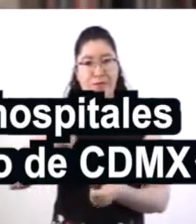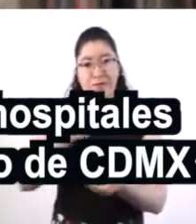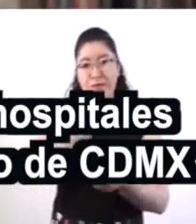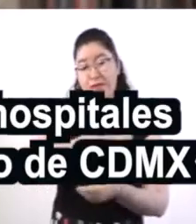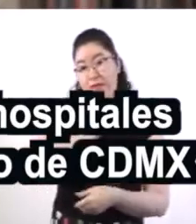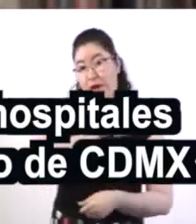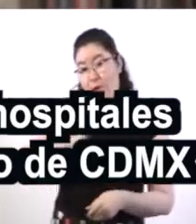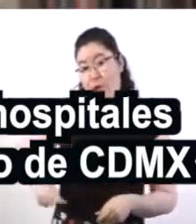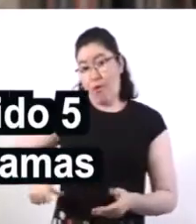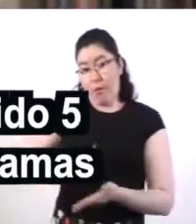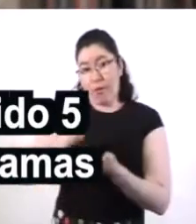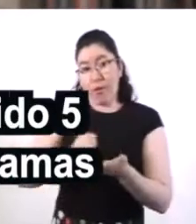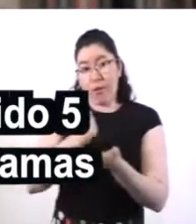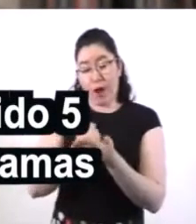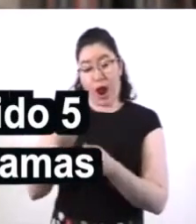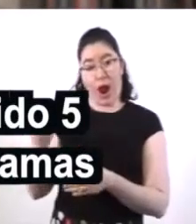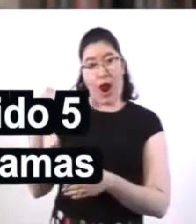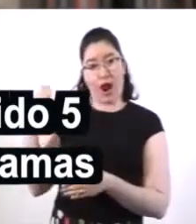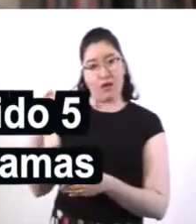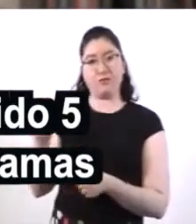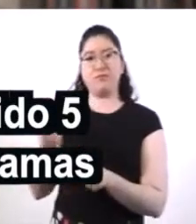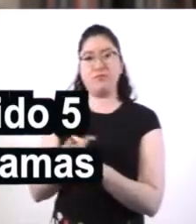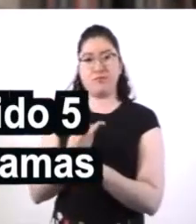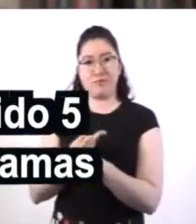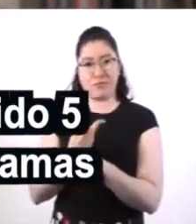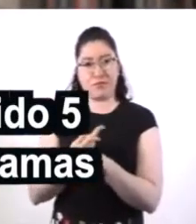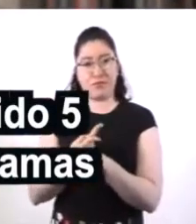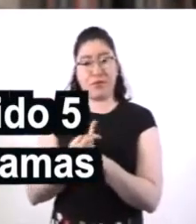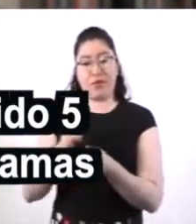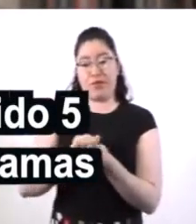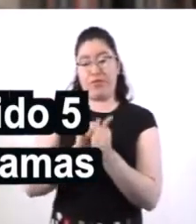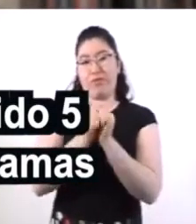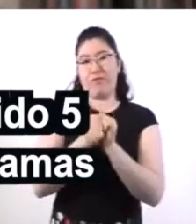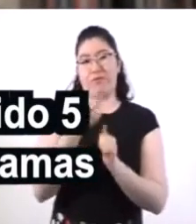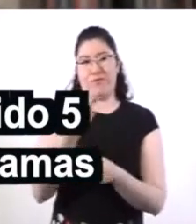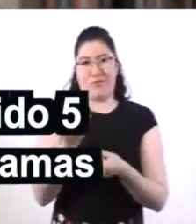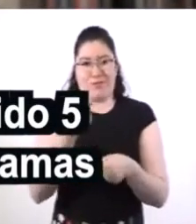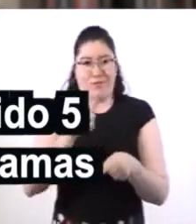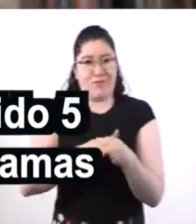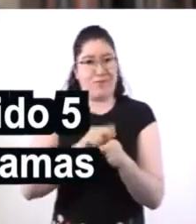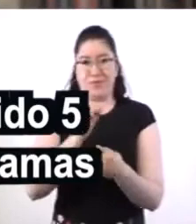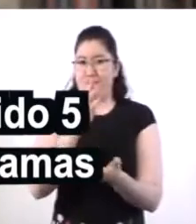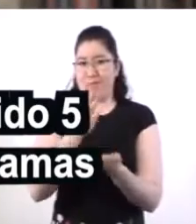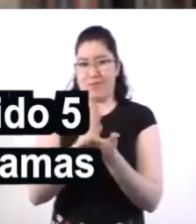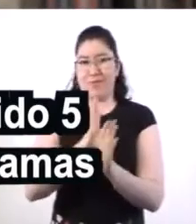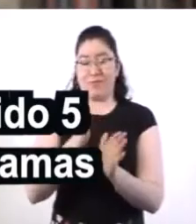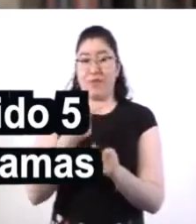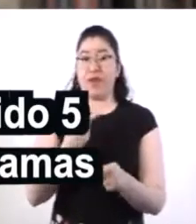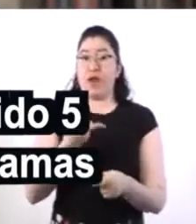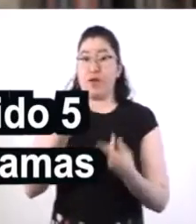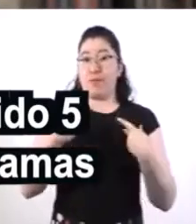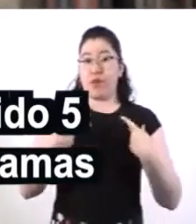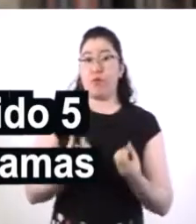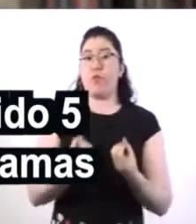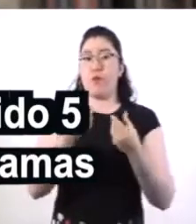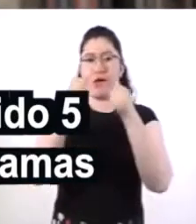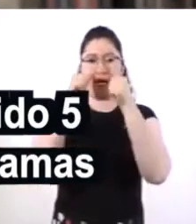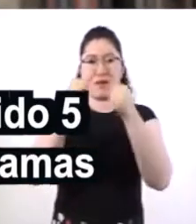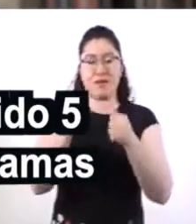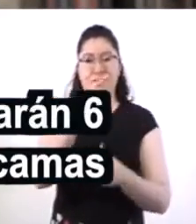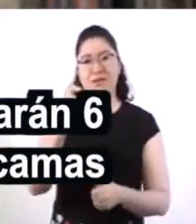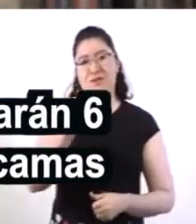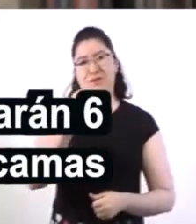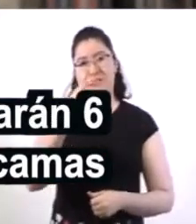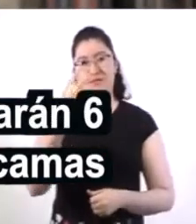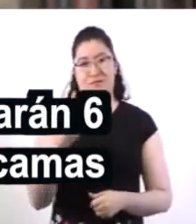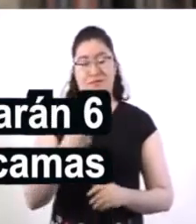Gobierno de la Ciudad, hasta hace unos días se habían convertido 5 hospitales, con una capacidad para 163